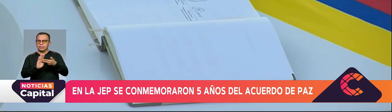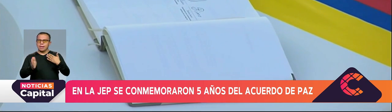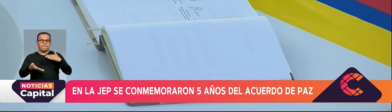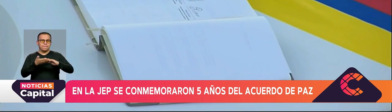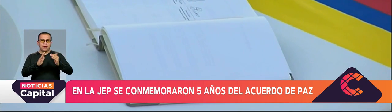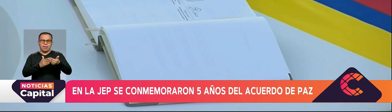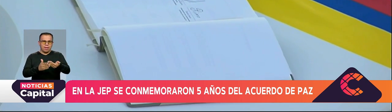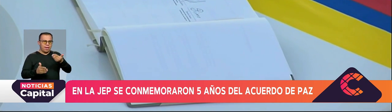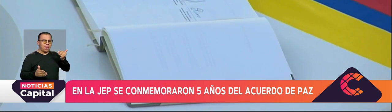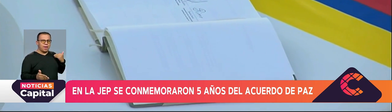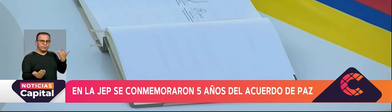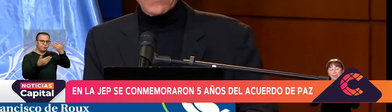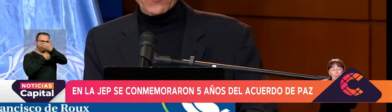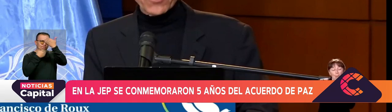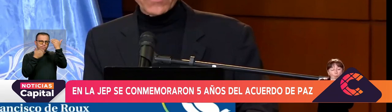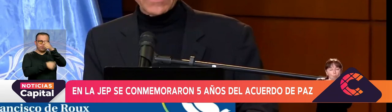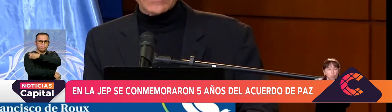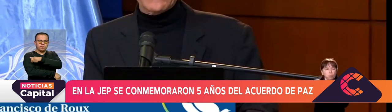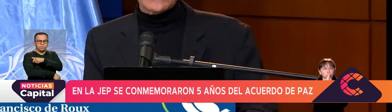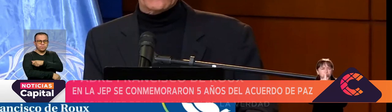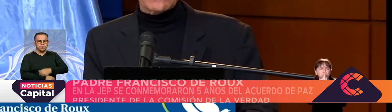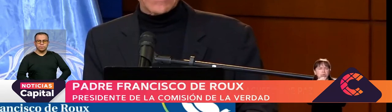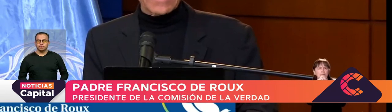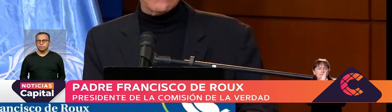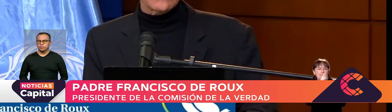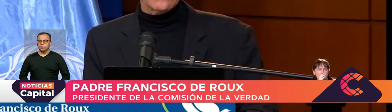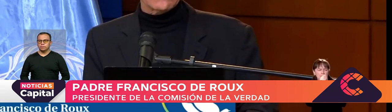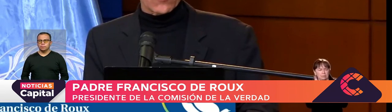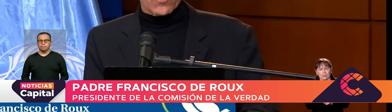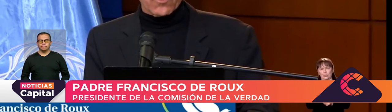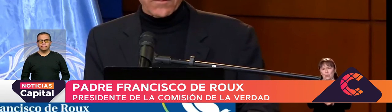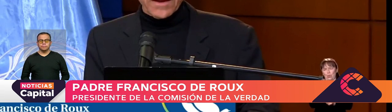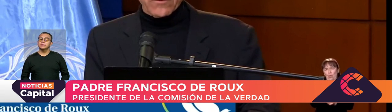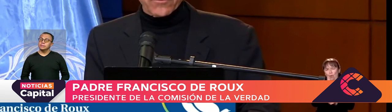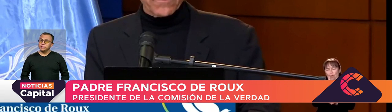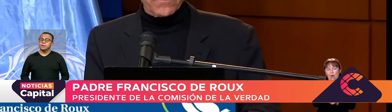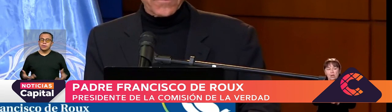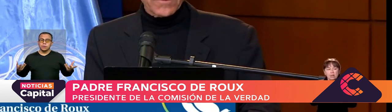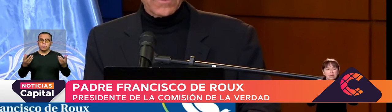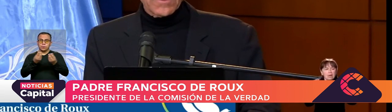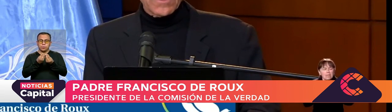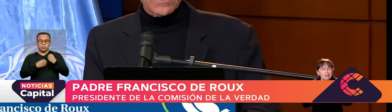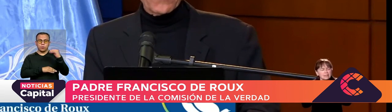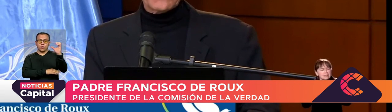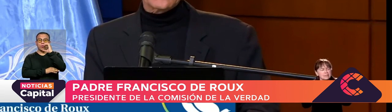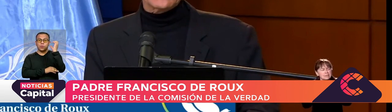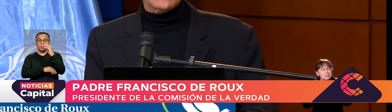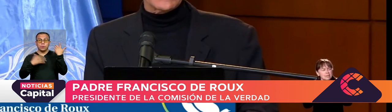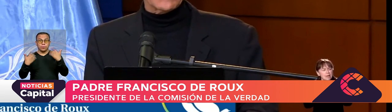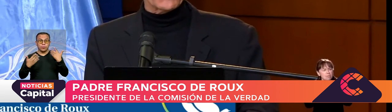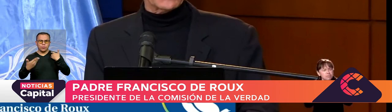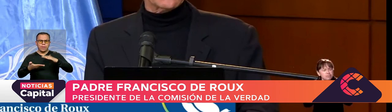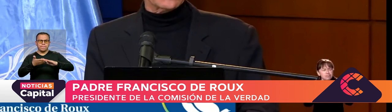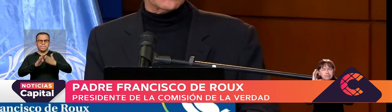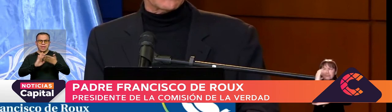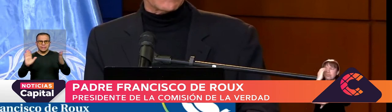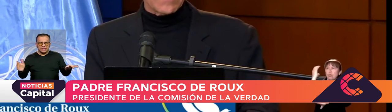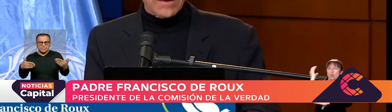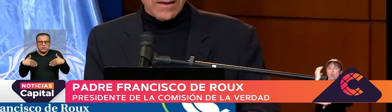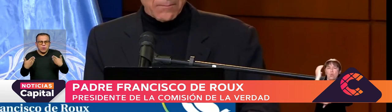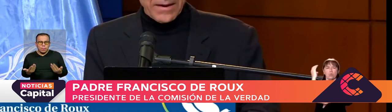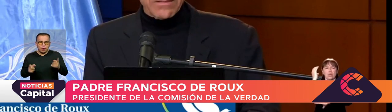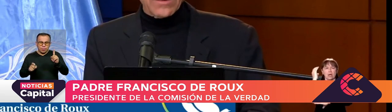la antigua guerrilla de las FARC. Era la posibilidad de la paz grande de los colombianos, la paz que tenía que